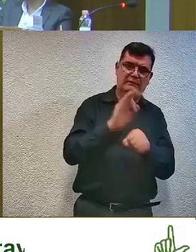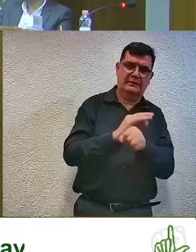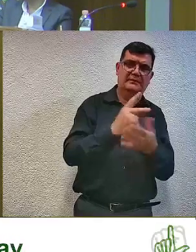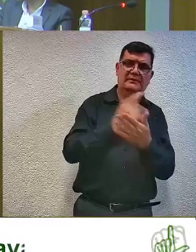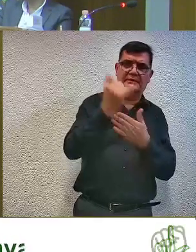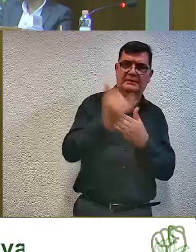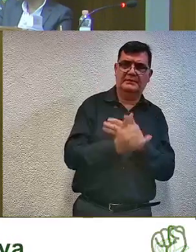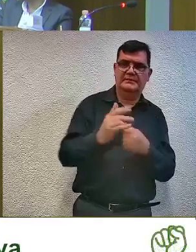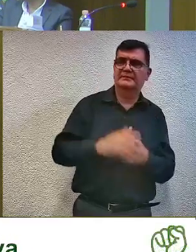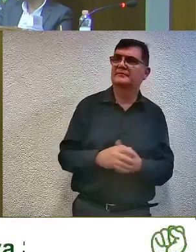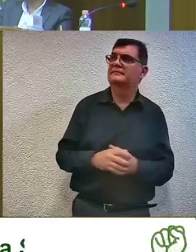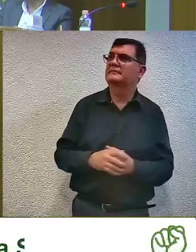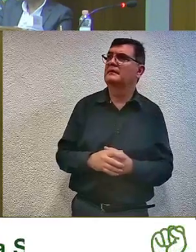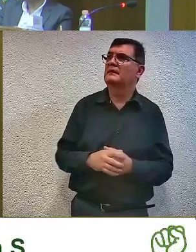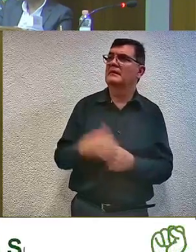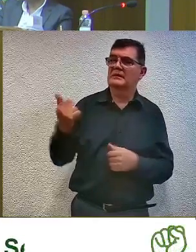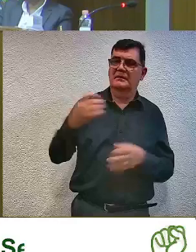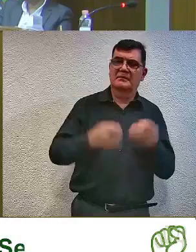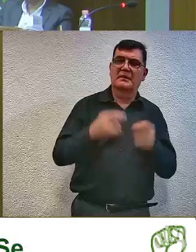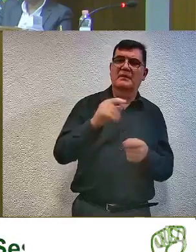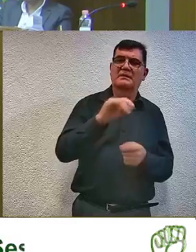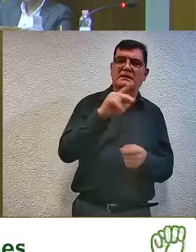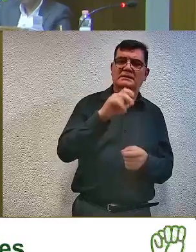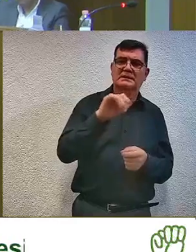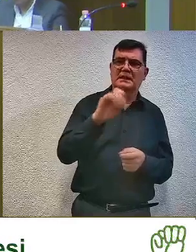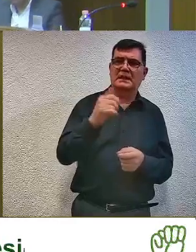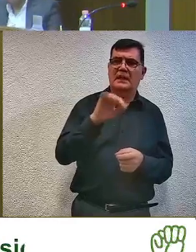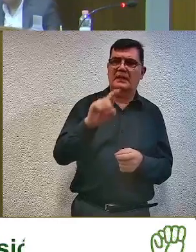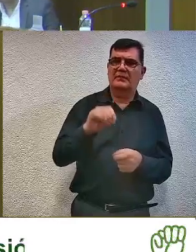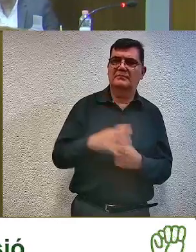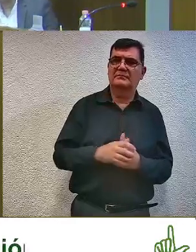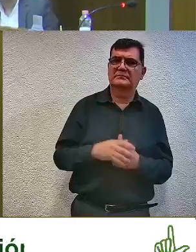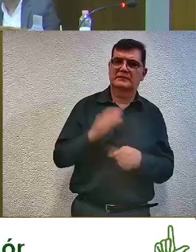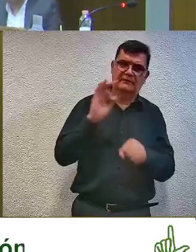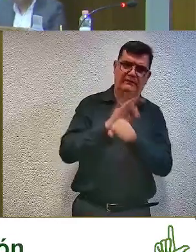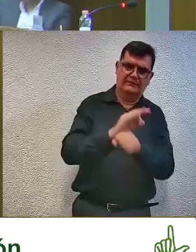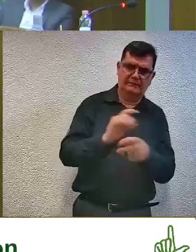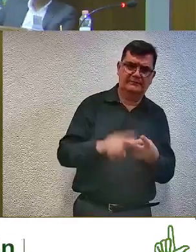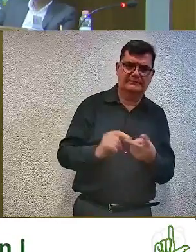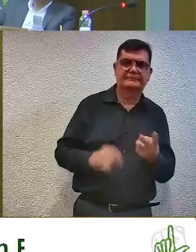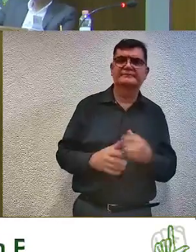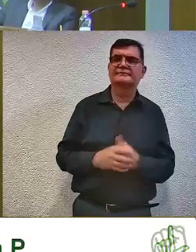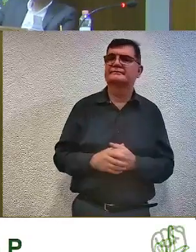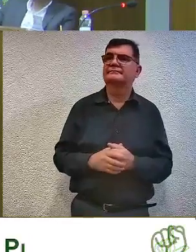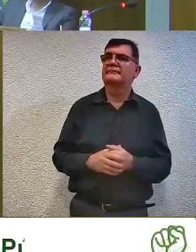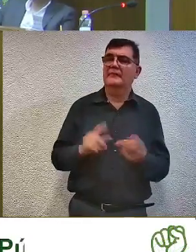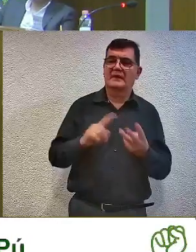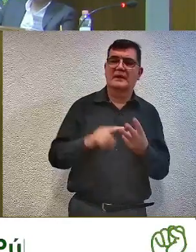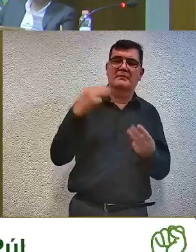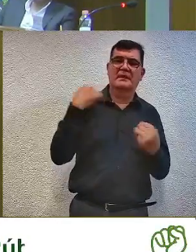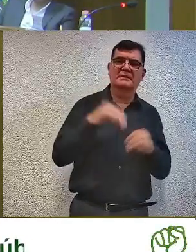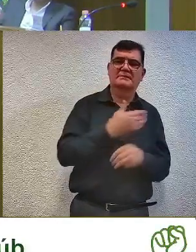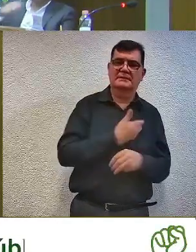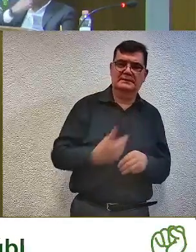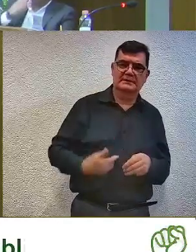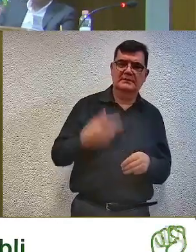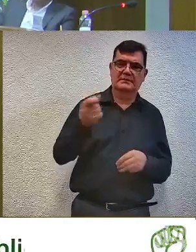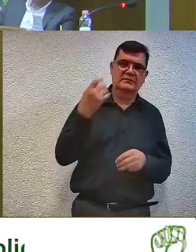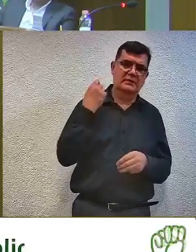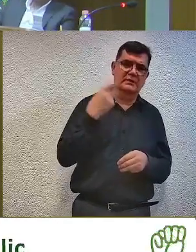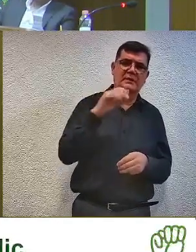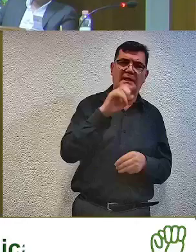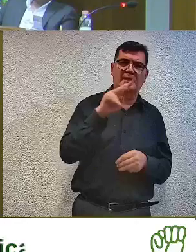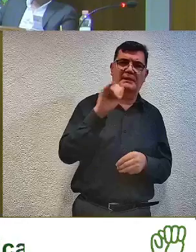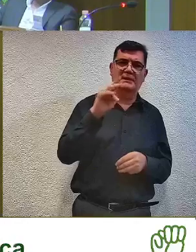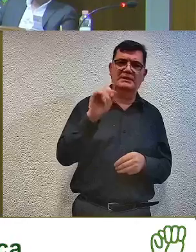proyectos. Magistrado ponente César Salgado Alpizar. A favor. Magistrada presidenta y ponente Evelyn